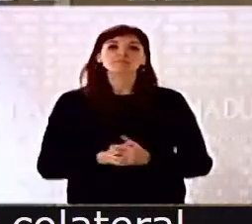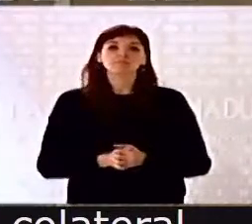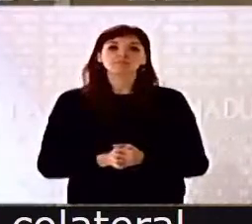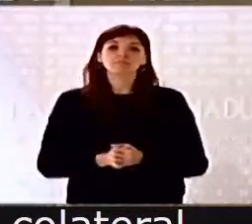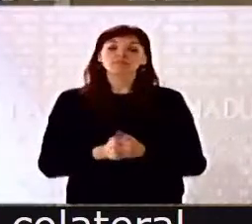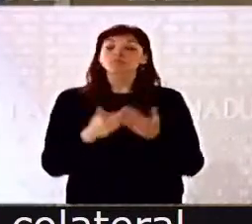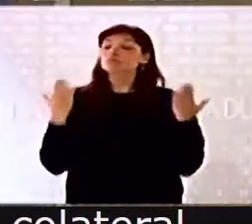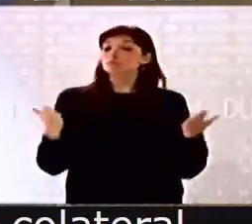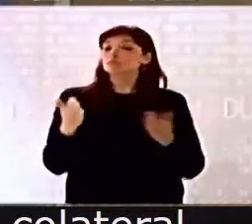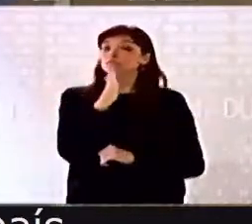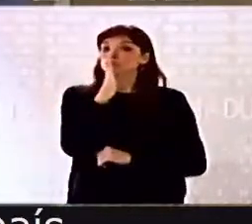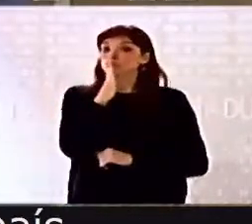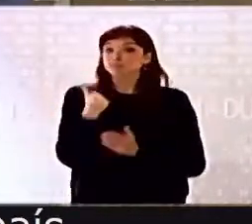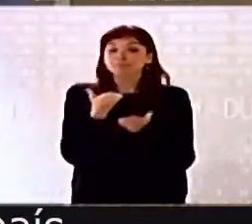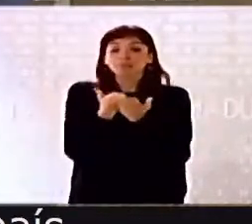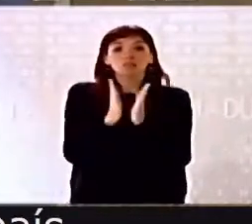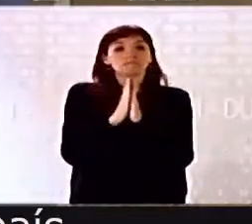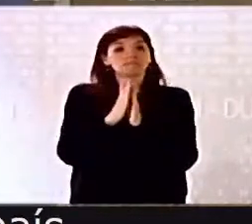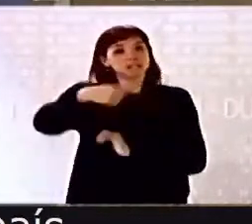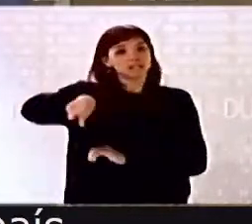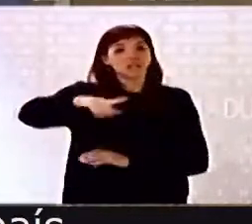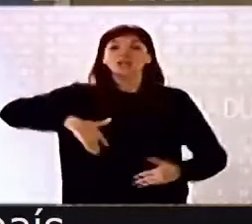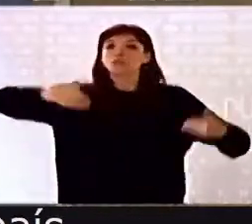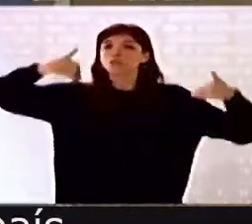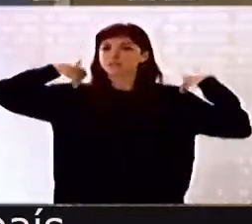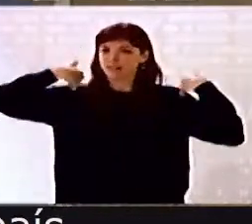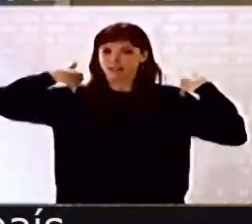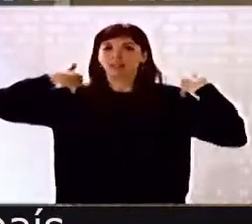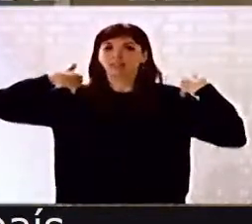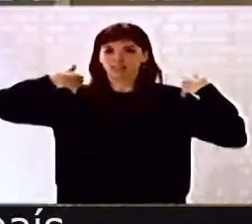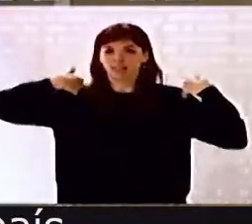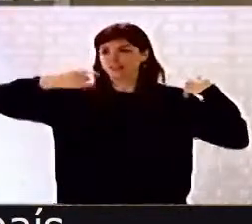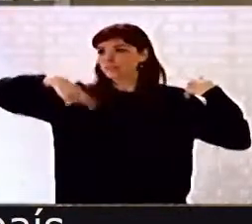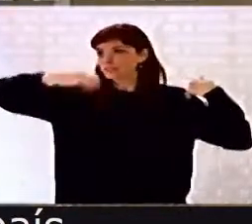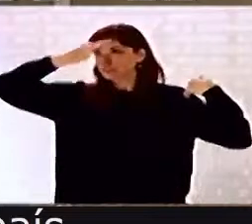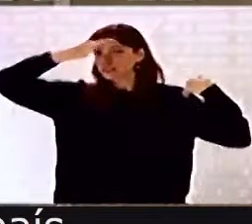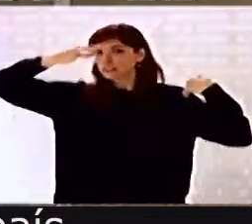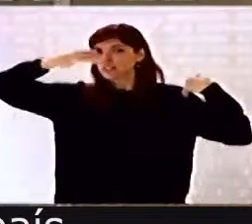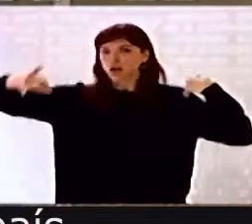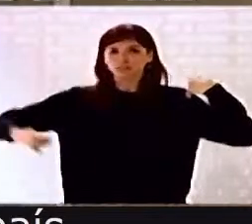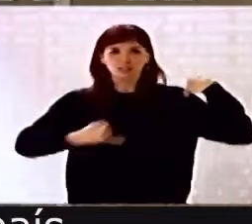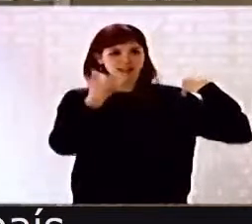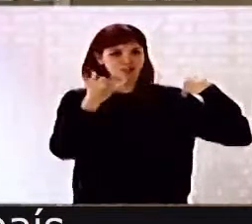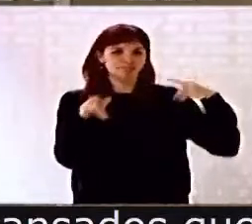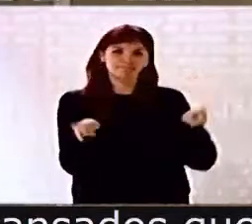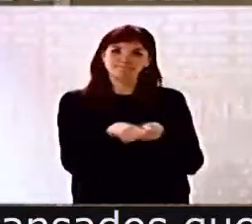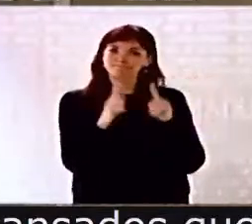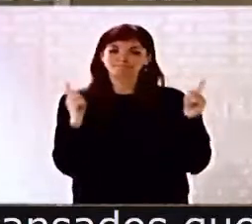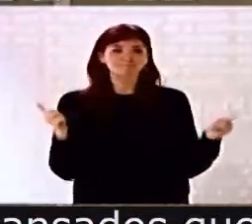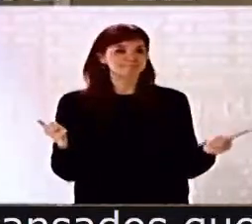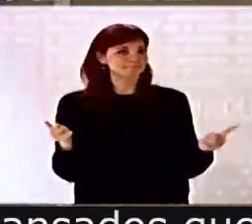Por eso apelo a la responsabilidad, por muy cansados que estemos,